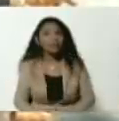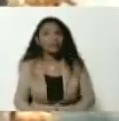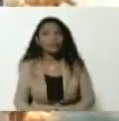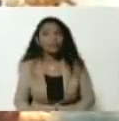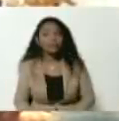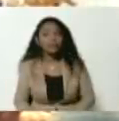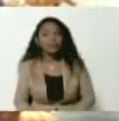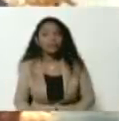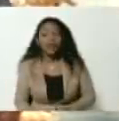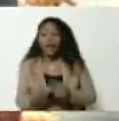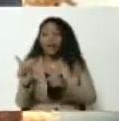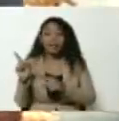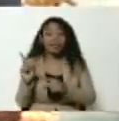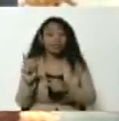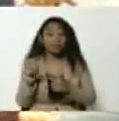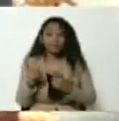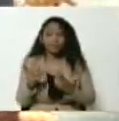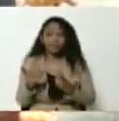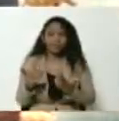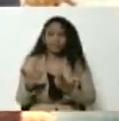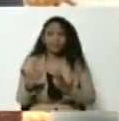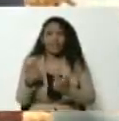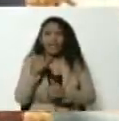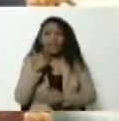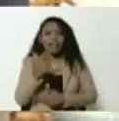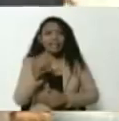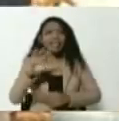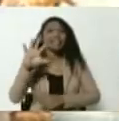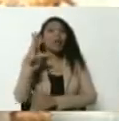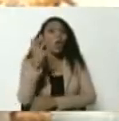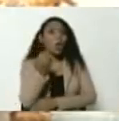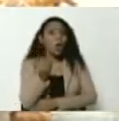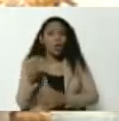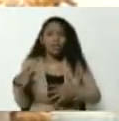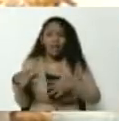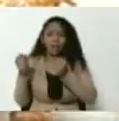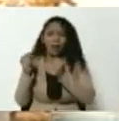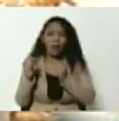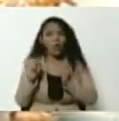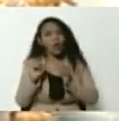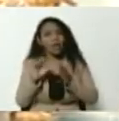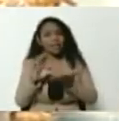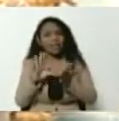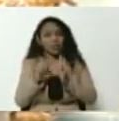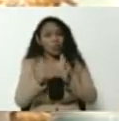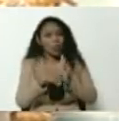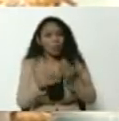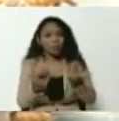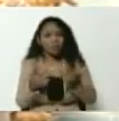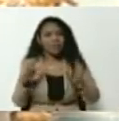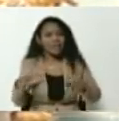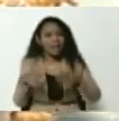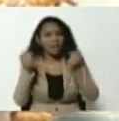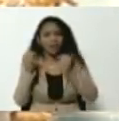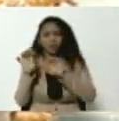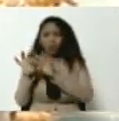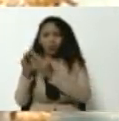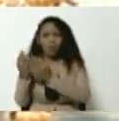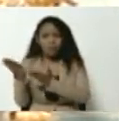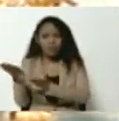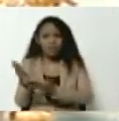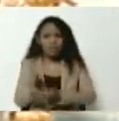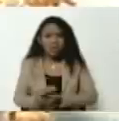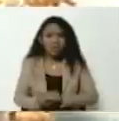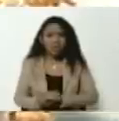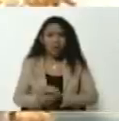Es tan descarado, es tan cínico, que dice que se logró salvar lo que se robaron. Se lo lograron salvar para sus familias, lo